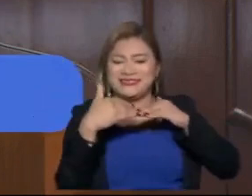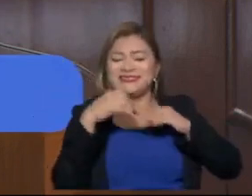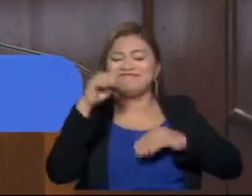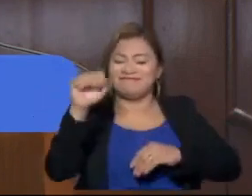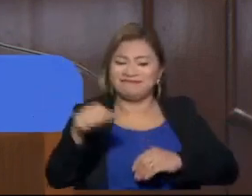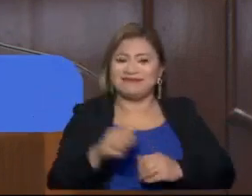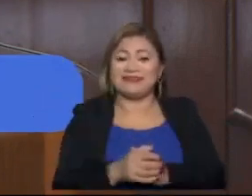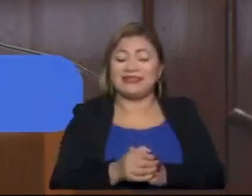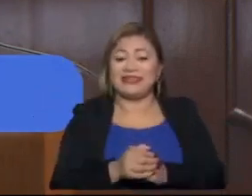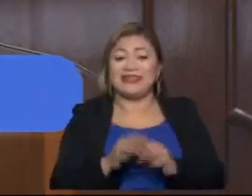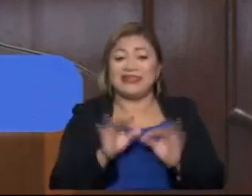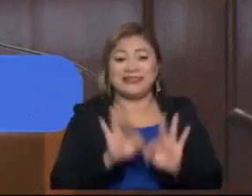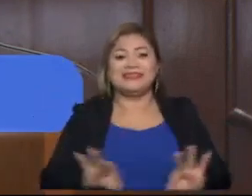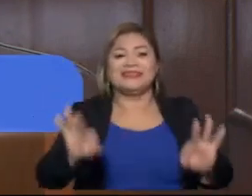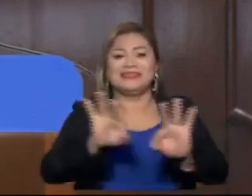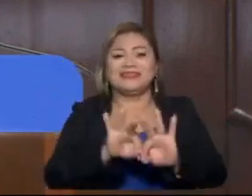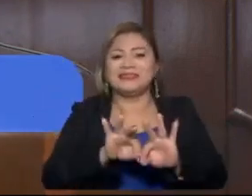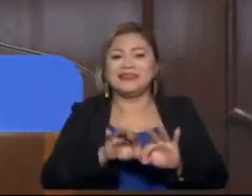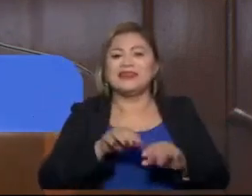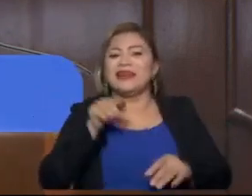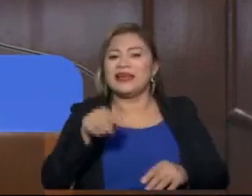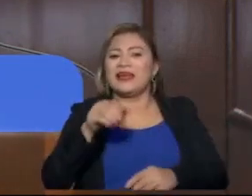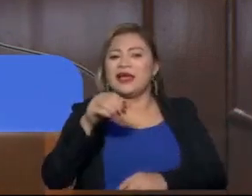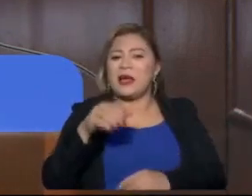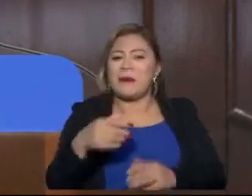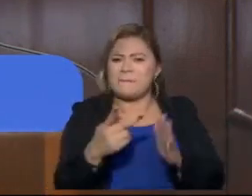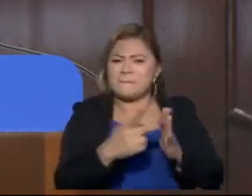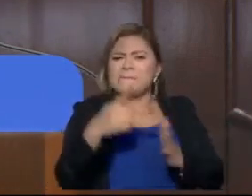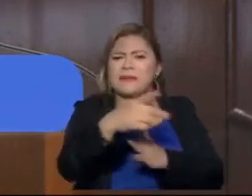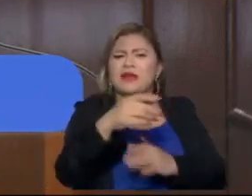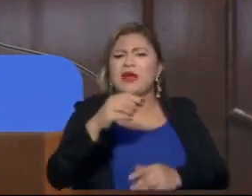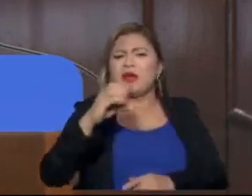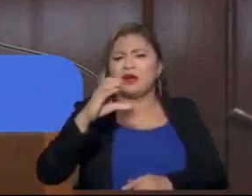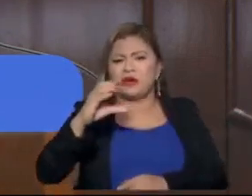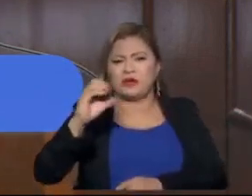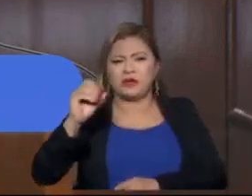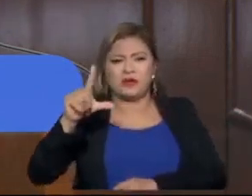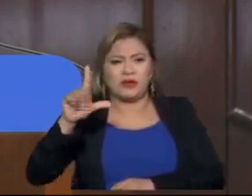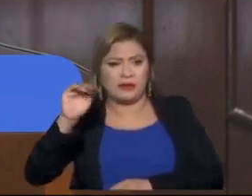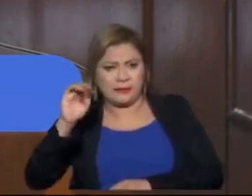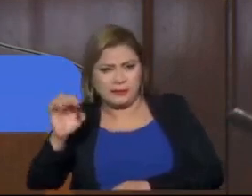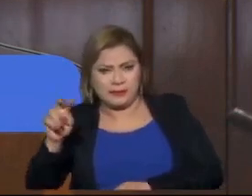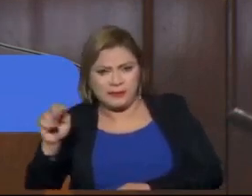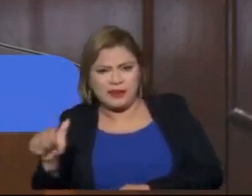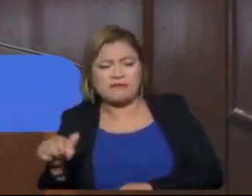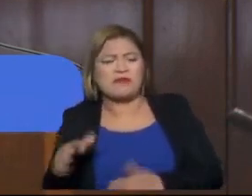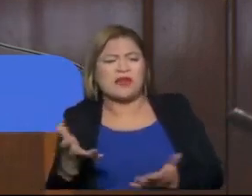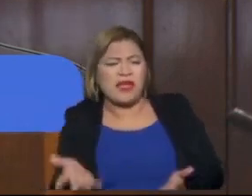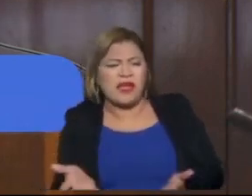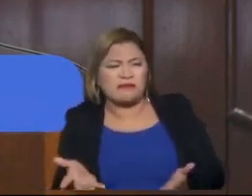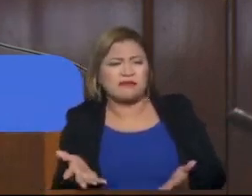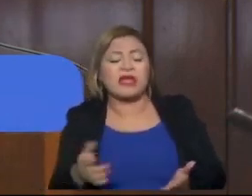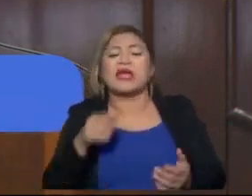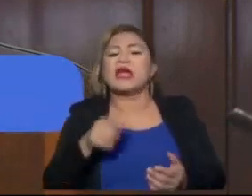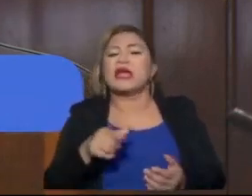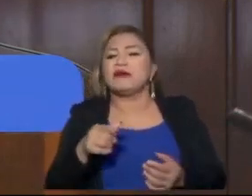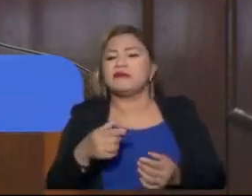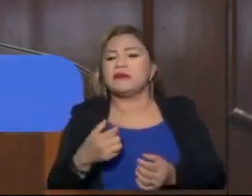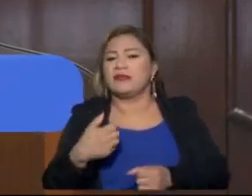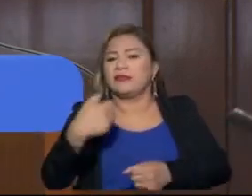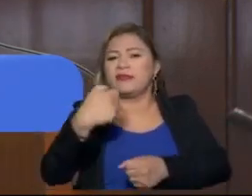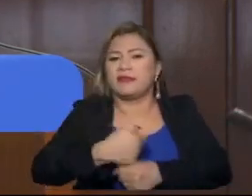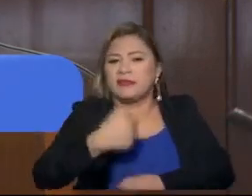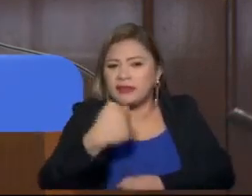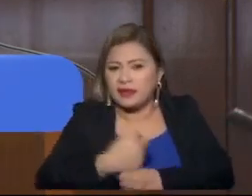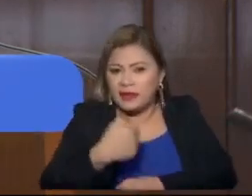El brazo ejecutor de las acciones del Plan Colmena son las giras de trabajo comunitario, un método de trabajo con